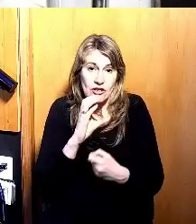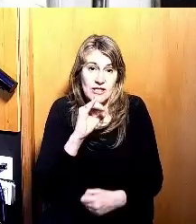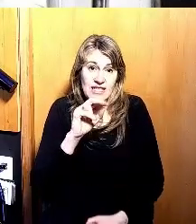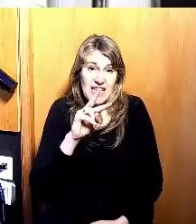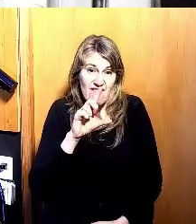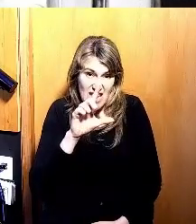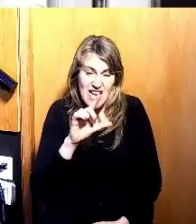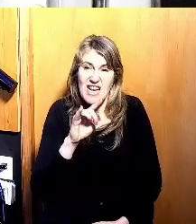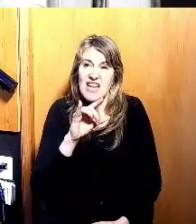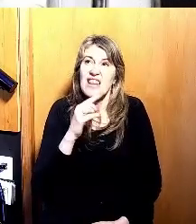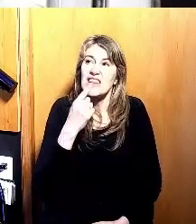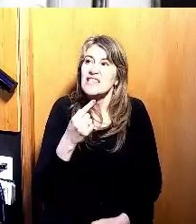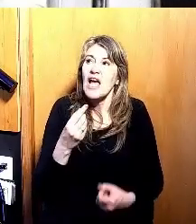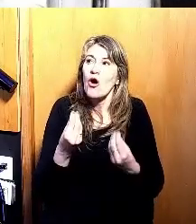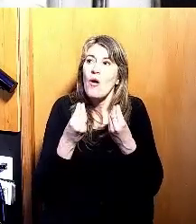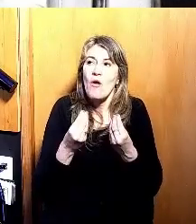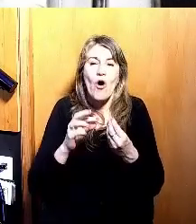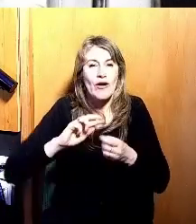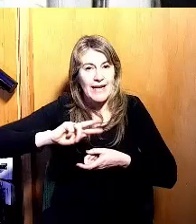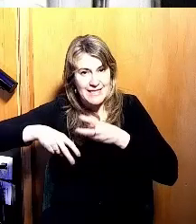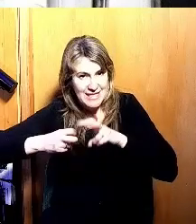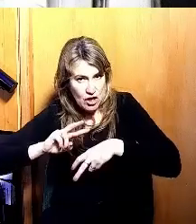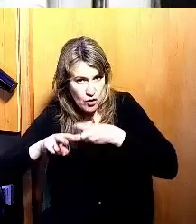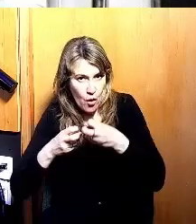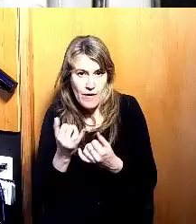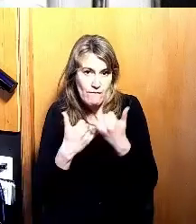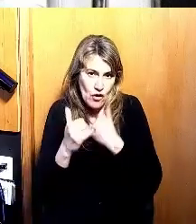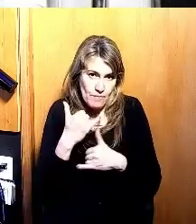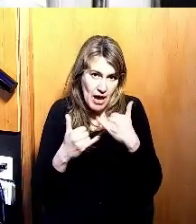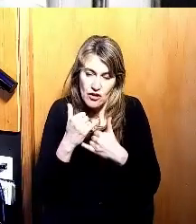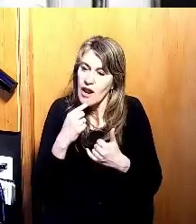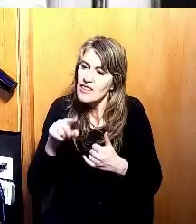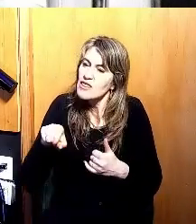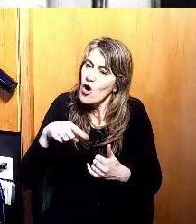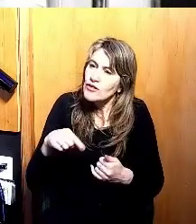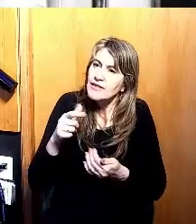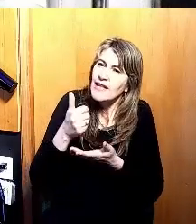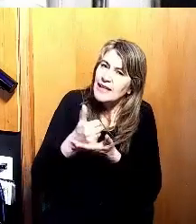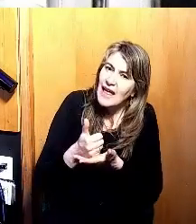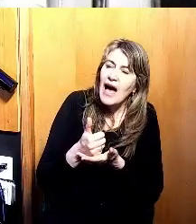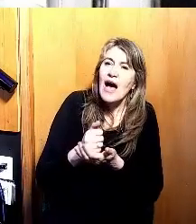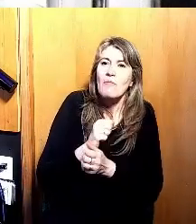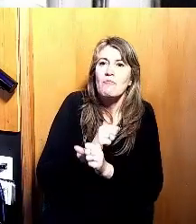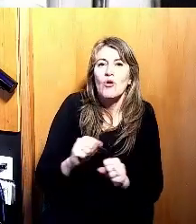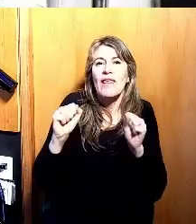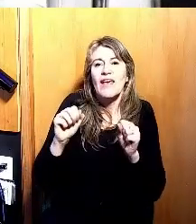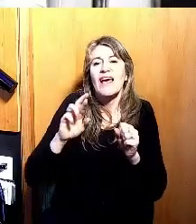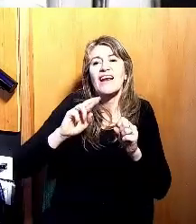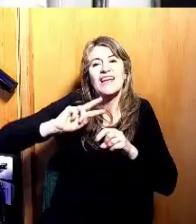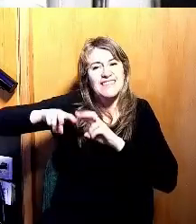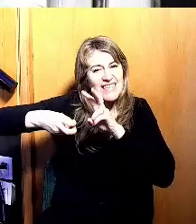proyecto como Dónde Reciclo, donde se le daba información simple al usuario de dónde estaban los puntos donde podía llevar sus